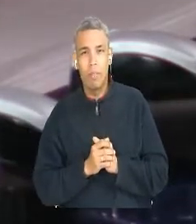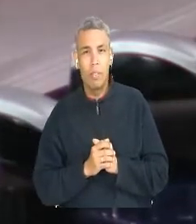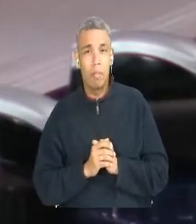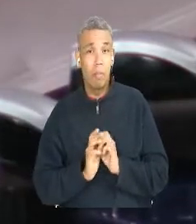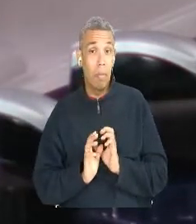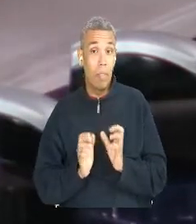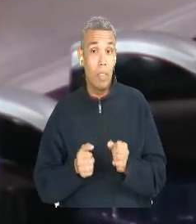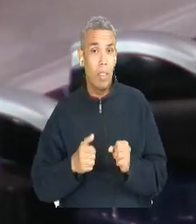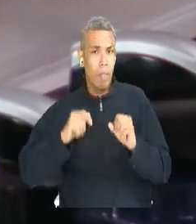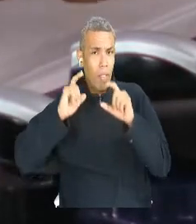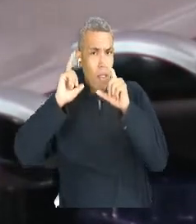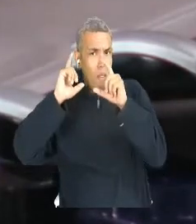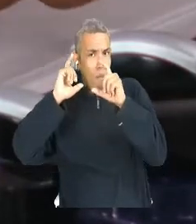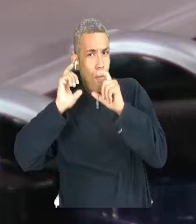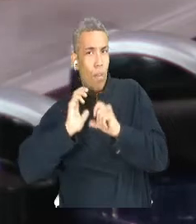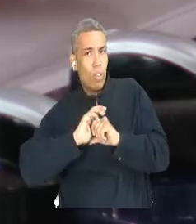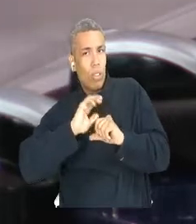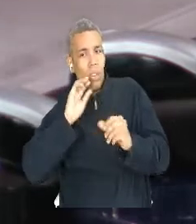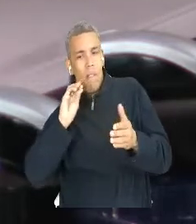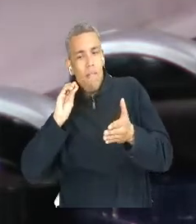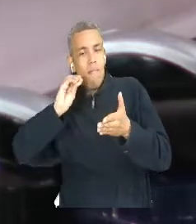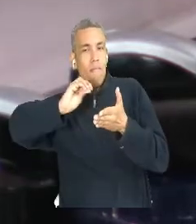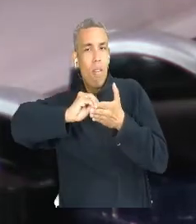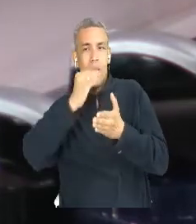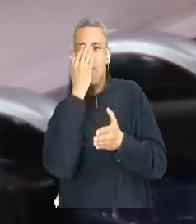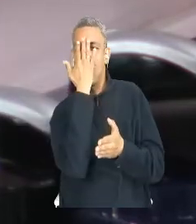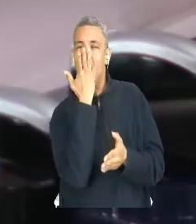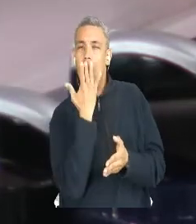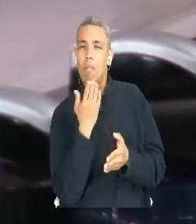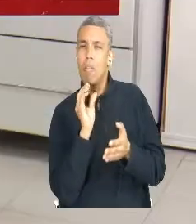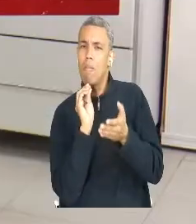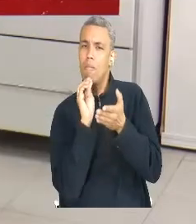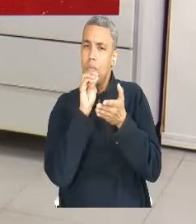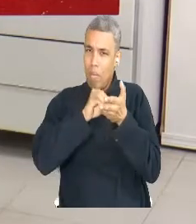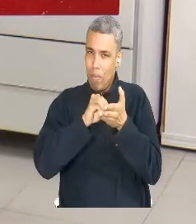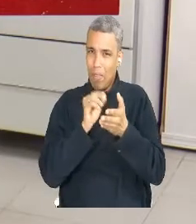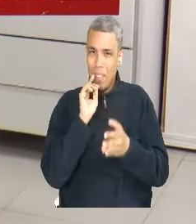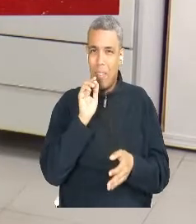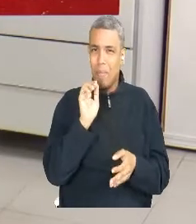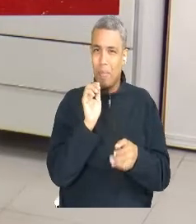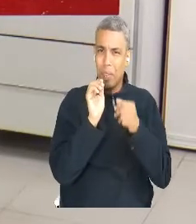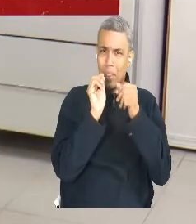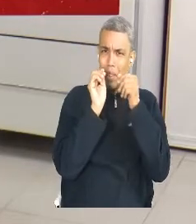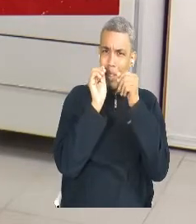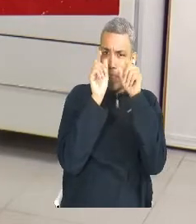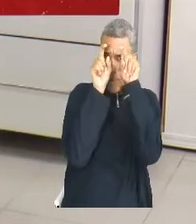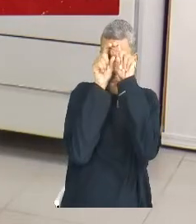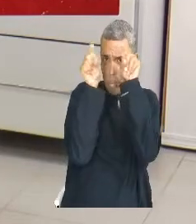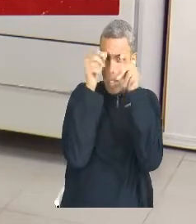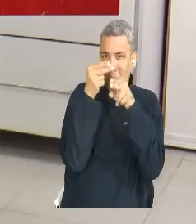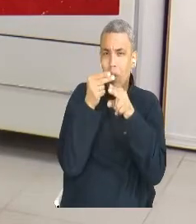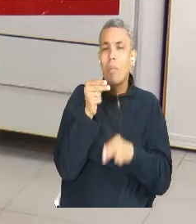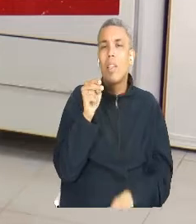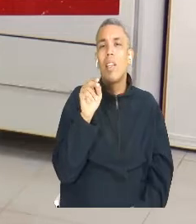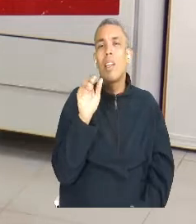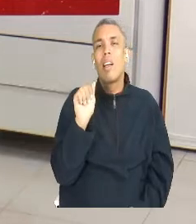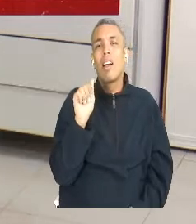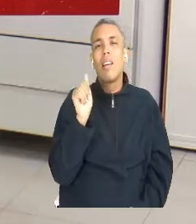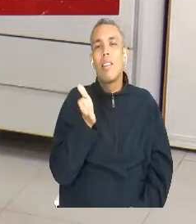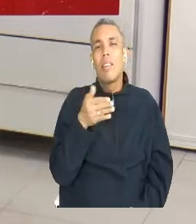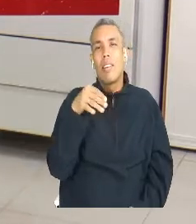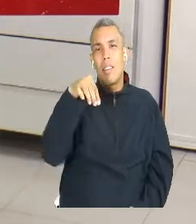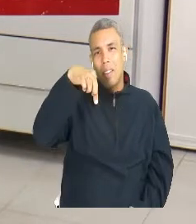subiéndolas foticos a través de nuestra fanpage de Facebook, A Pedir de Boca, para que ustedes, bueno, podamos demostrarnos que verdaderamente toman